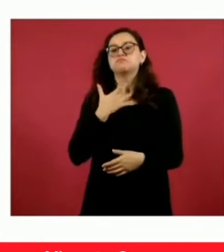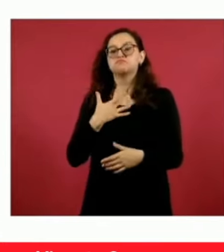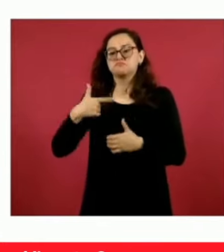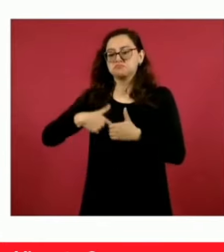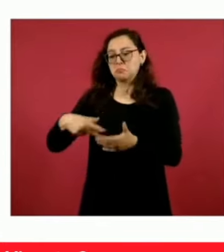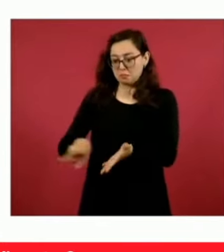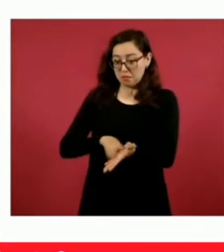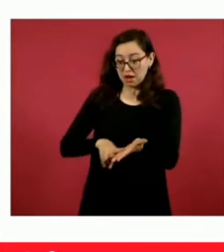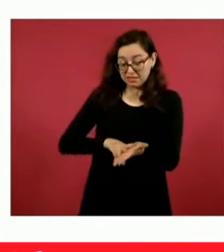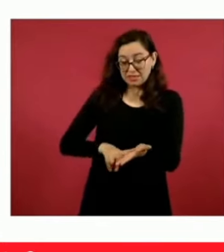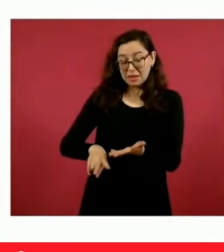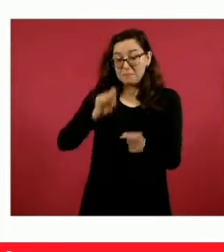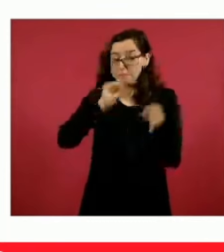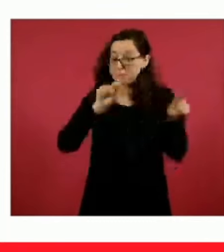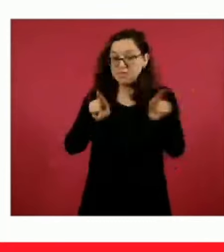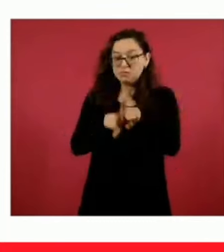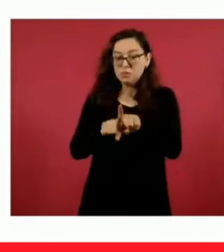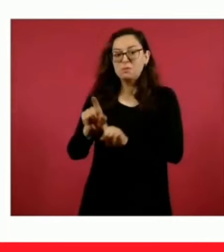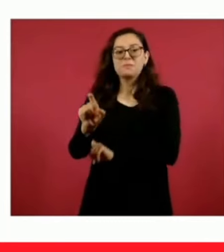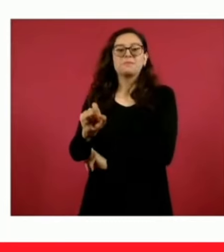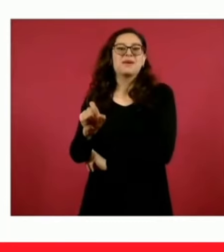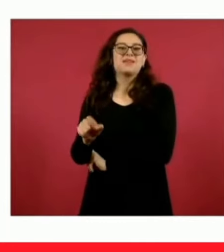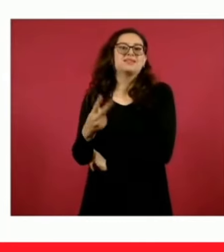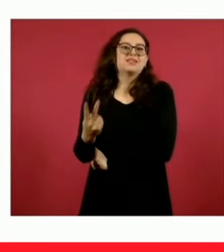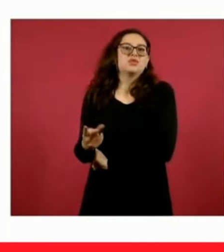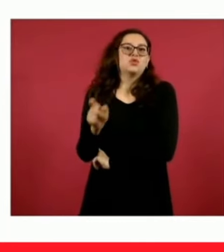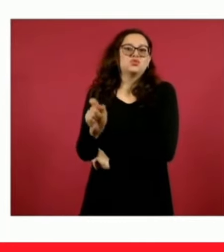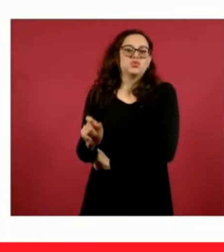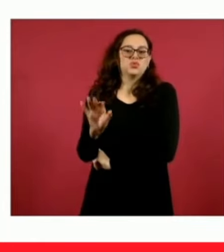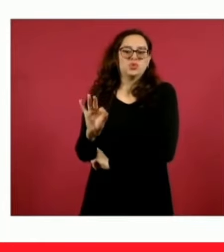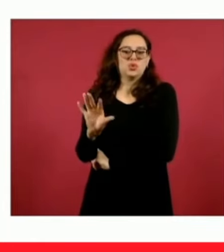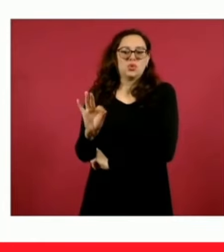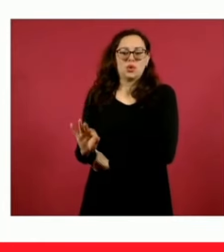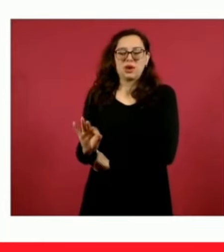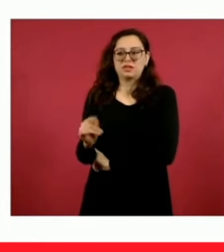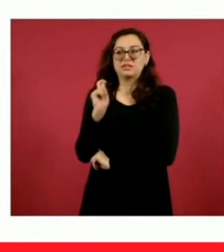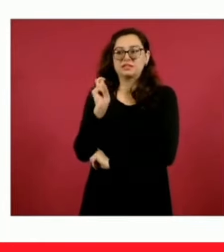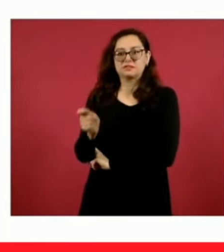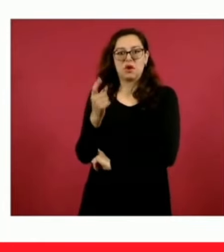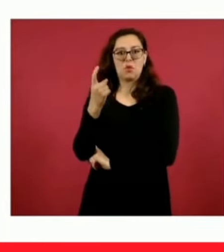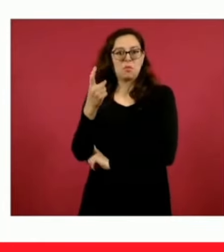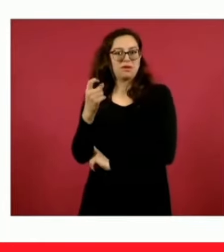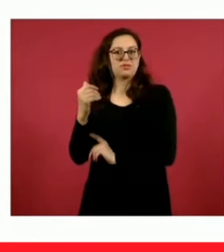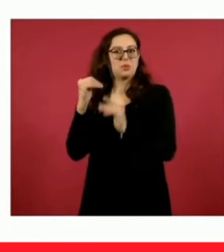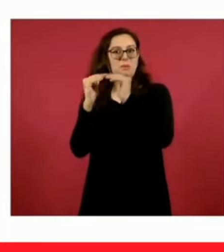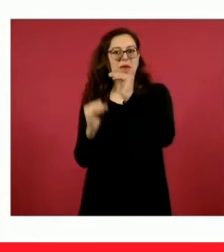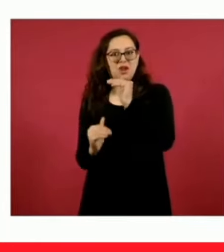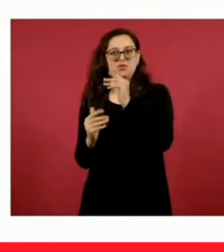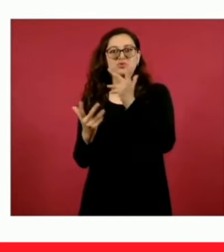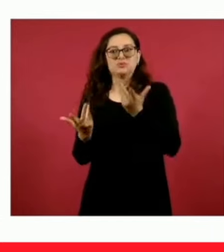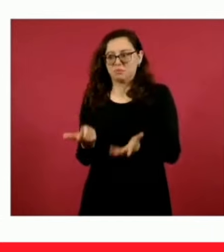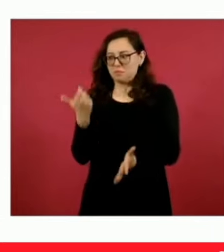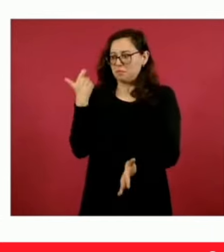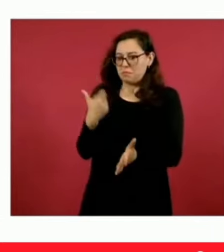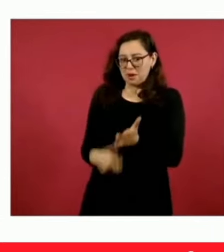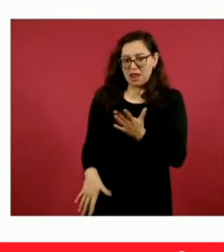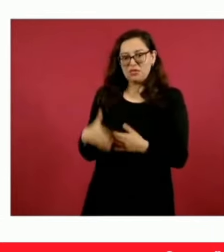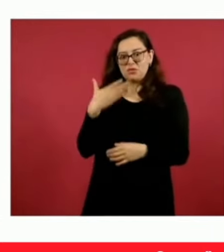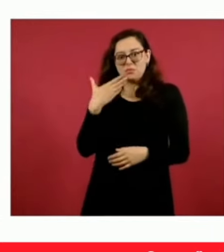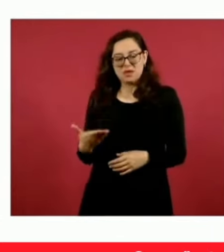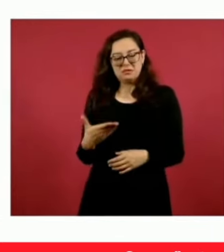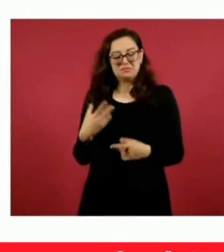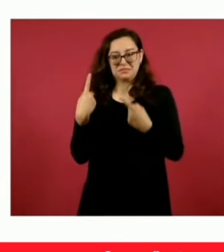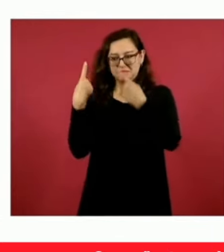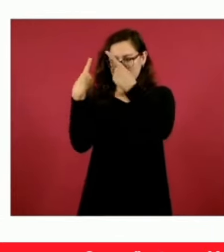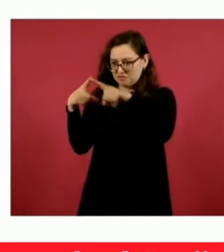22 p40 1.51 por debajo del promedio y también tenemos franquicias como 1 bp Pemex móvil con